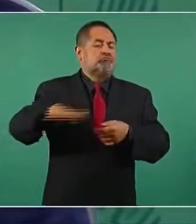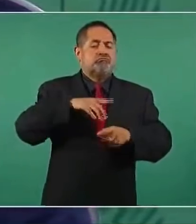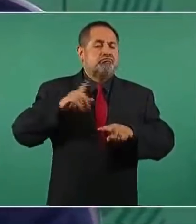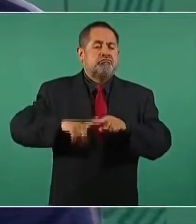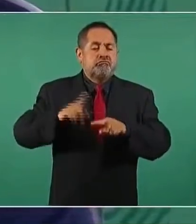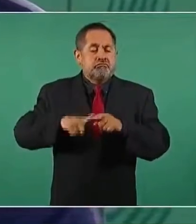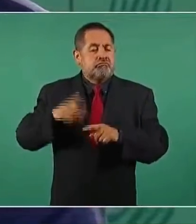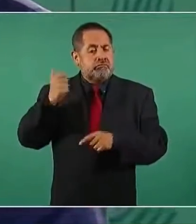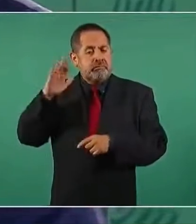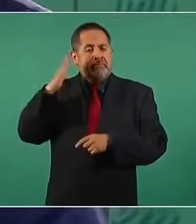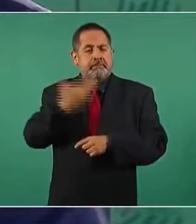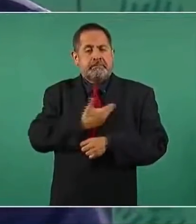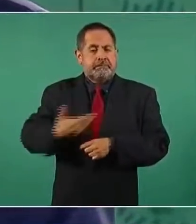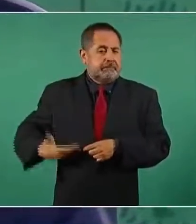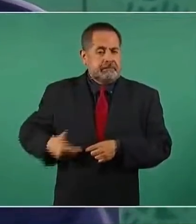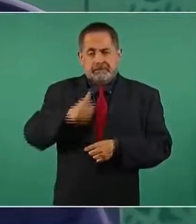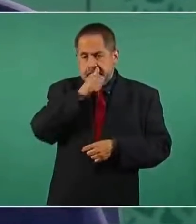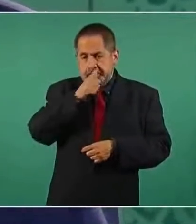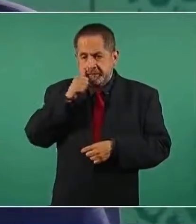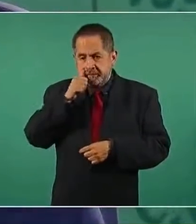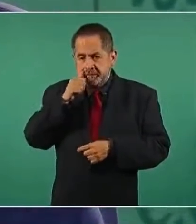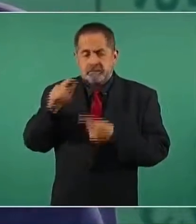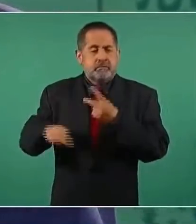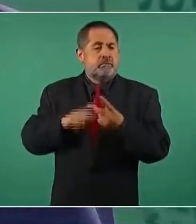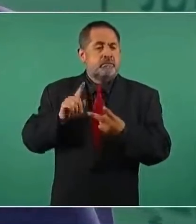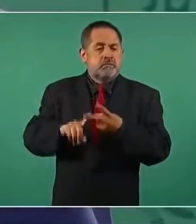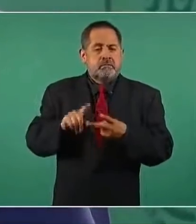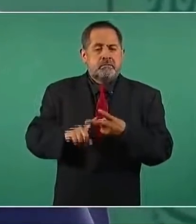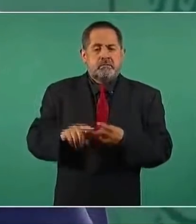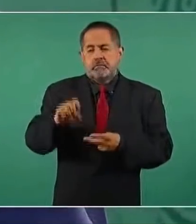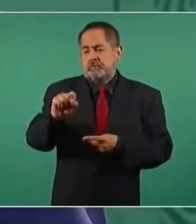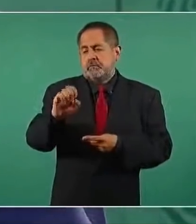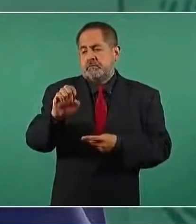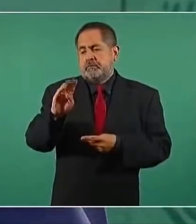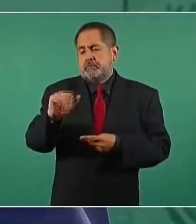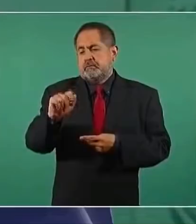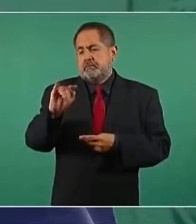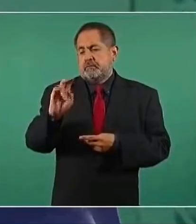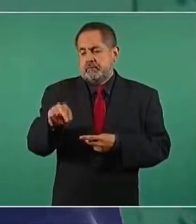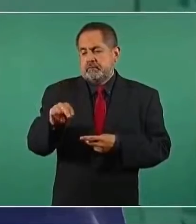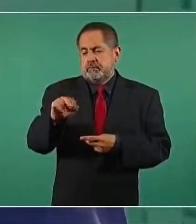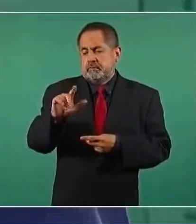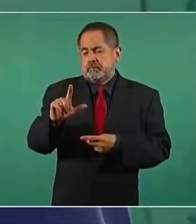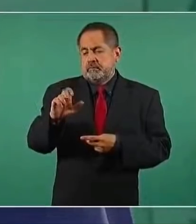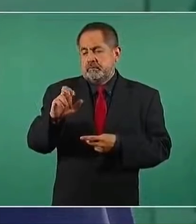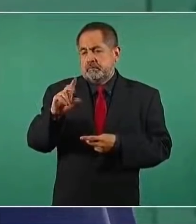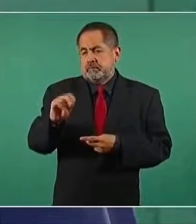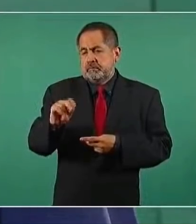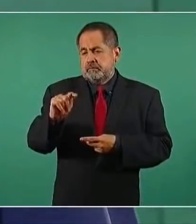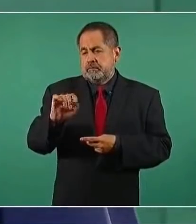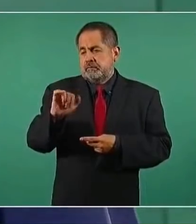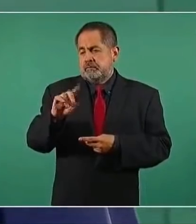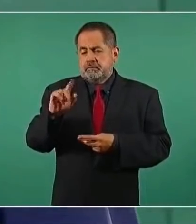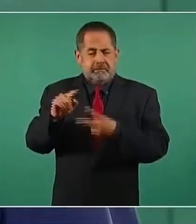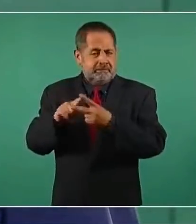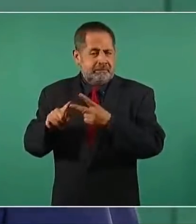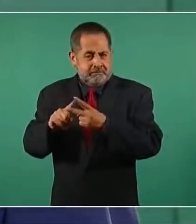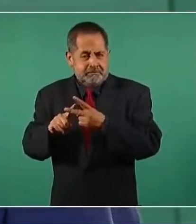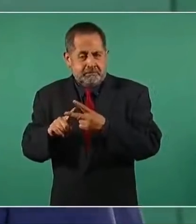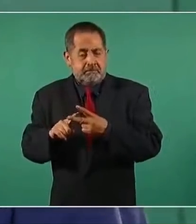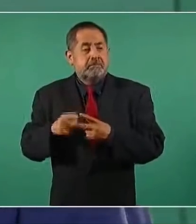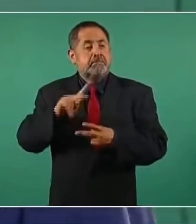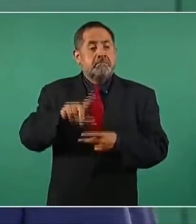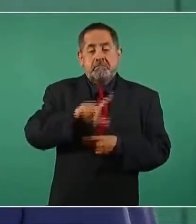el presidente Juárez y el presidente Sebastián Lerdo de Tejada. Pero en la primera mitad del